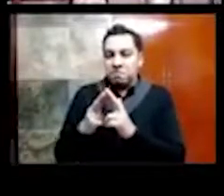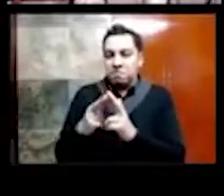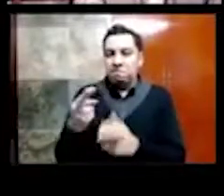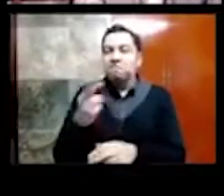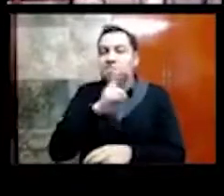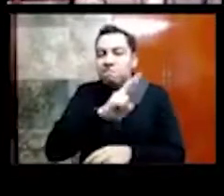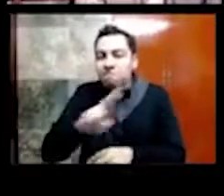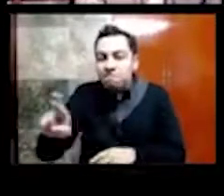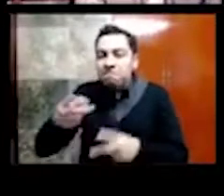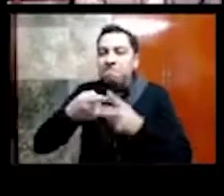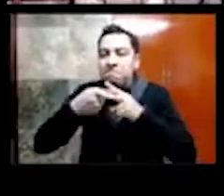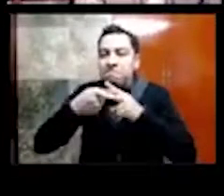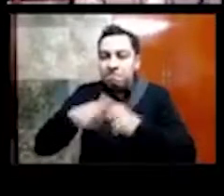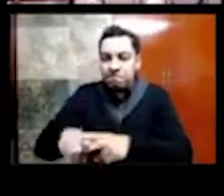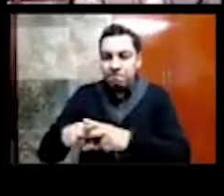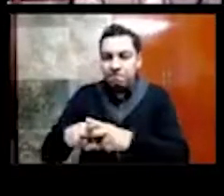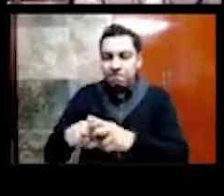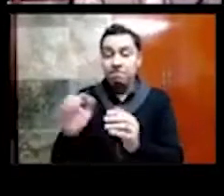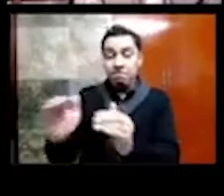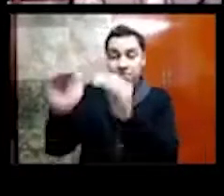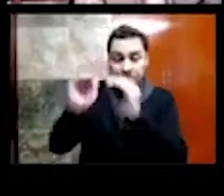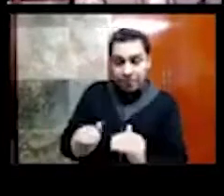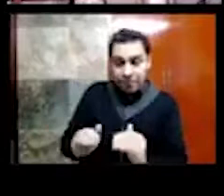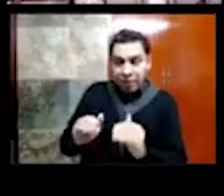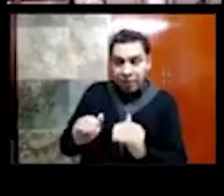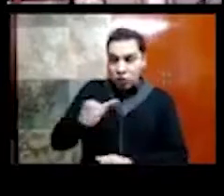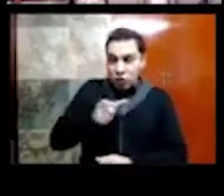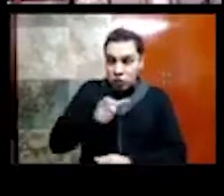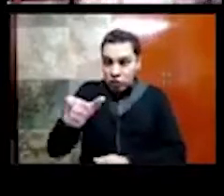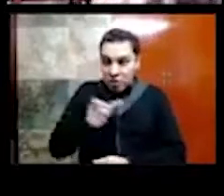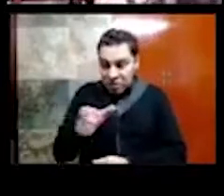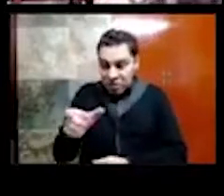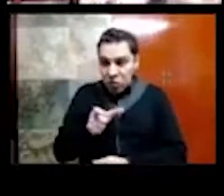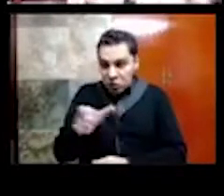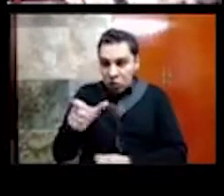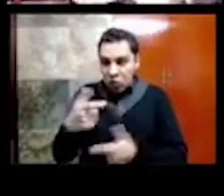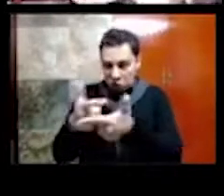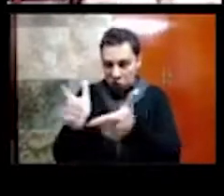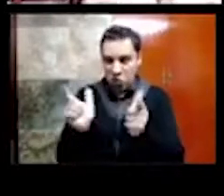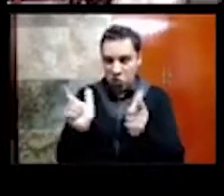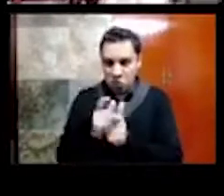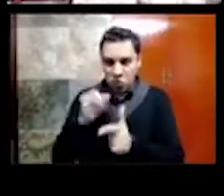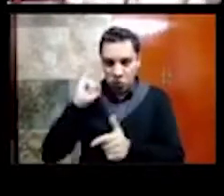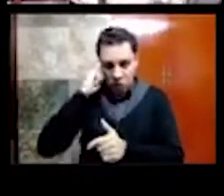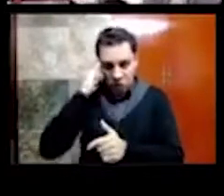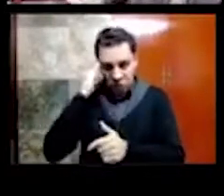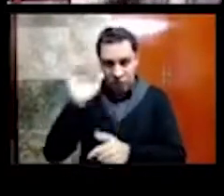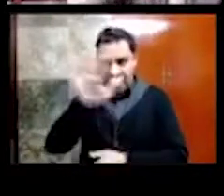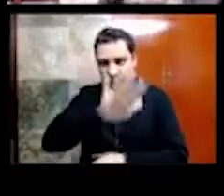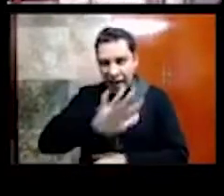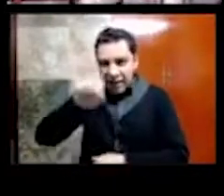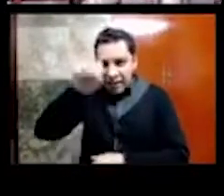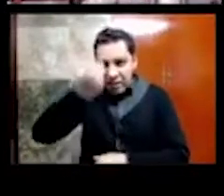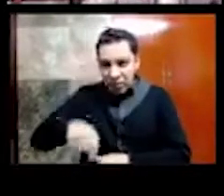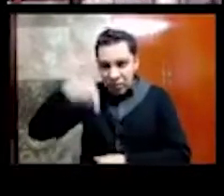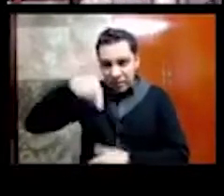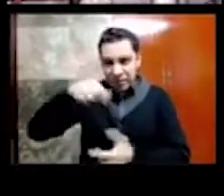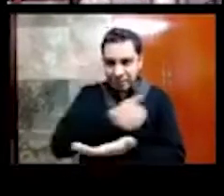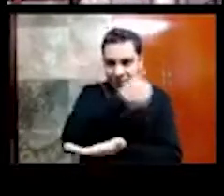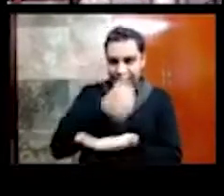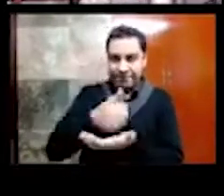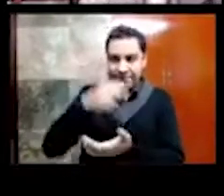Los Xochimilcas, asentados en el sur de la ribera, formarán cerrarán este núcleo, digamos, de grupos